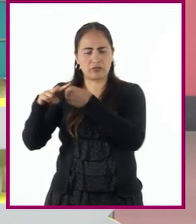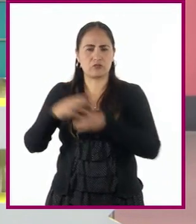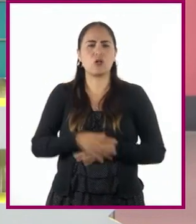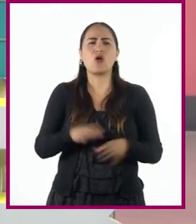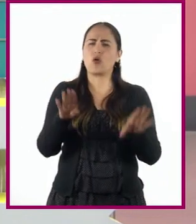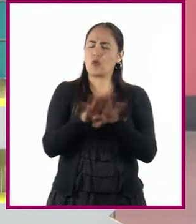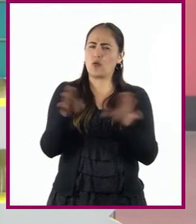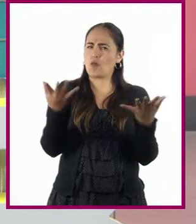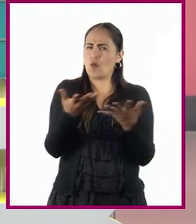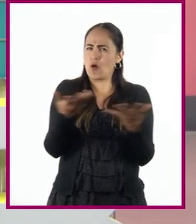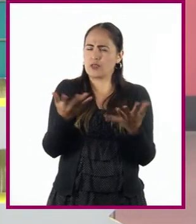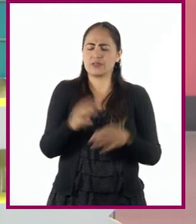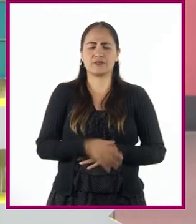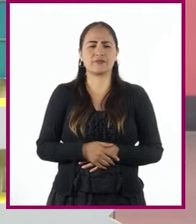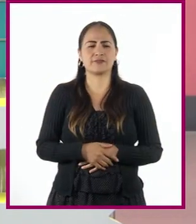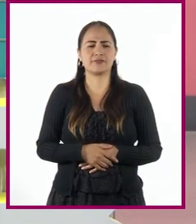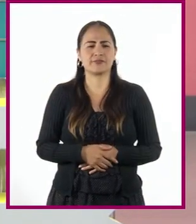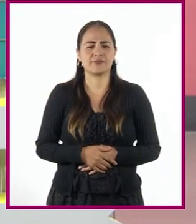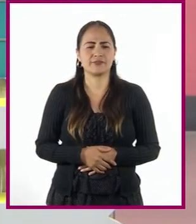lo haremos?